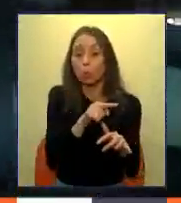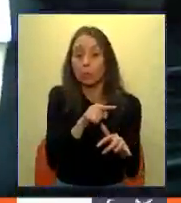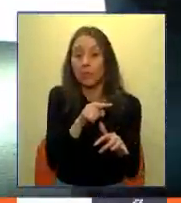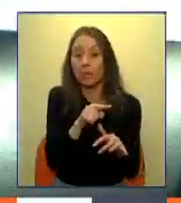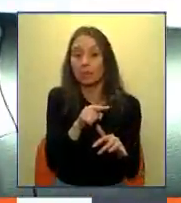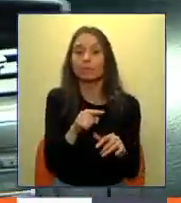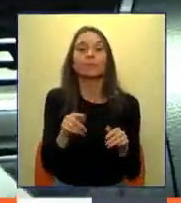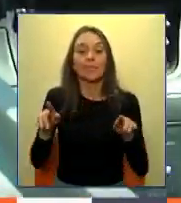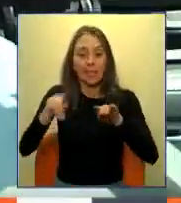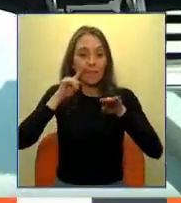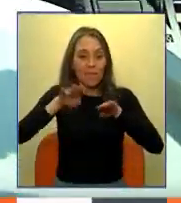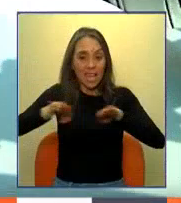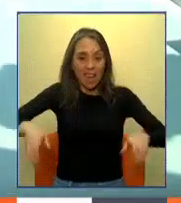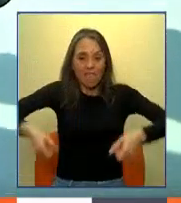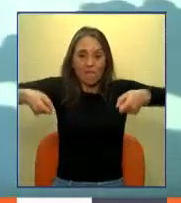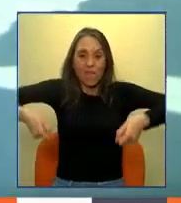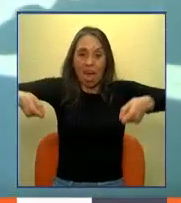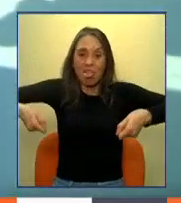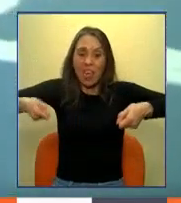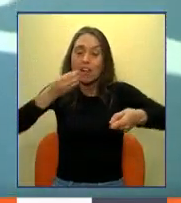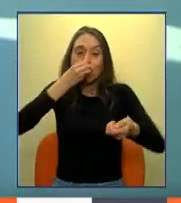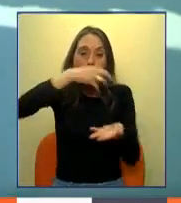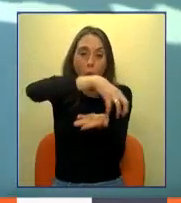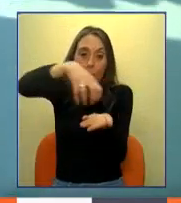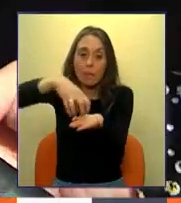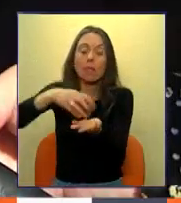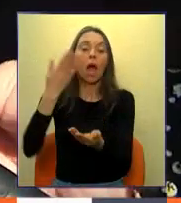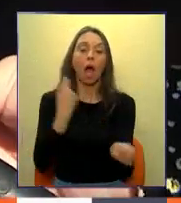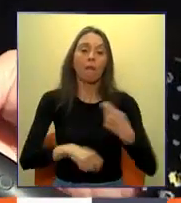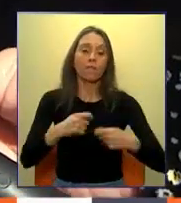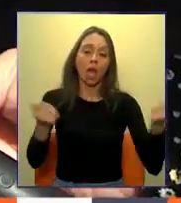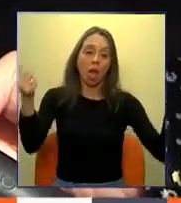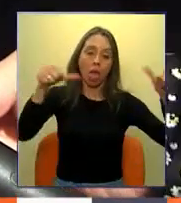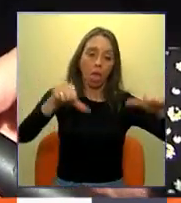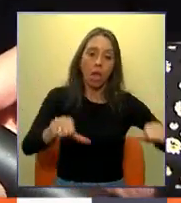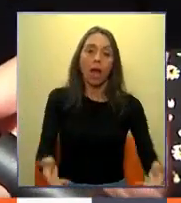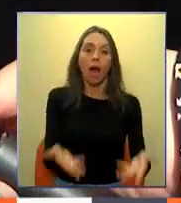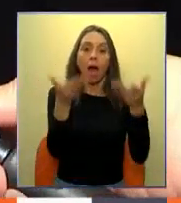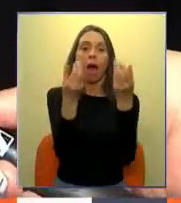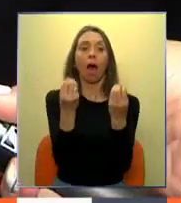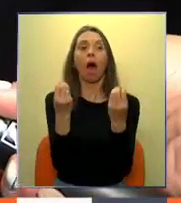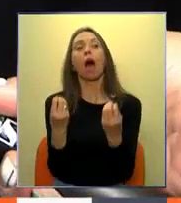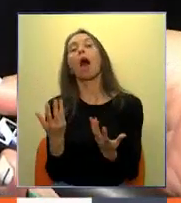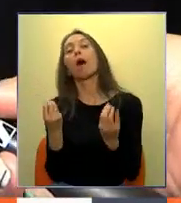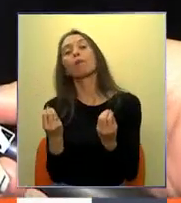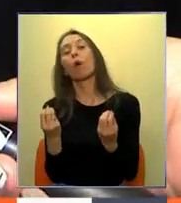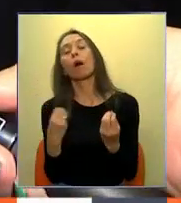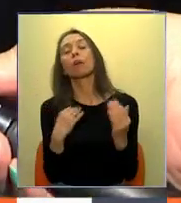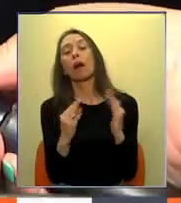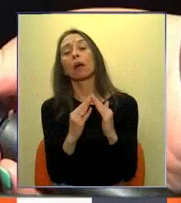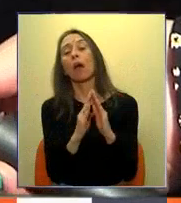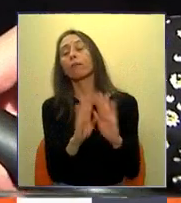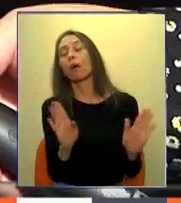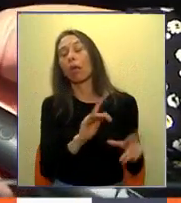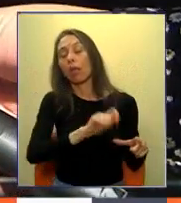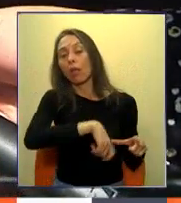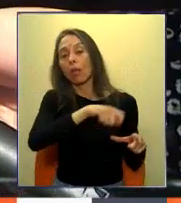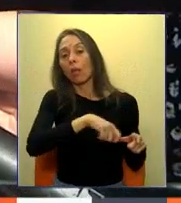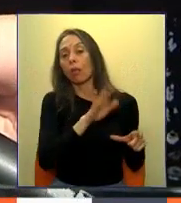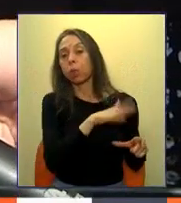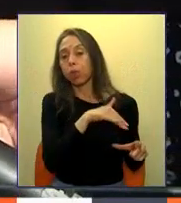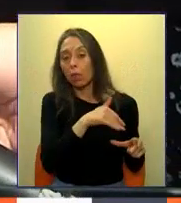de estas bandejas, les han permitido repuntar. Es súper buena porque ya uno no cocina en la casa y sale un poquito